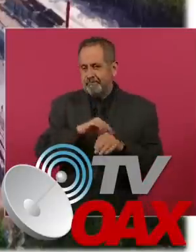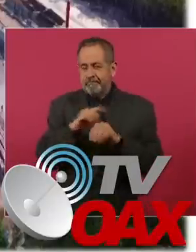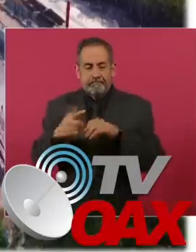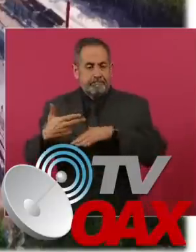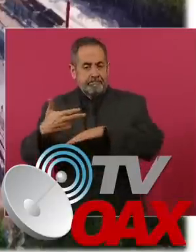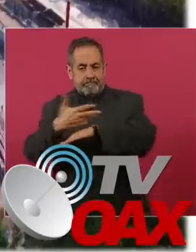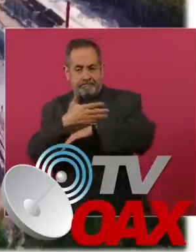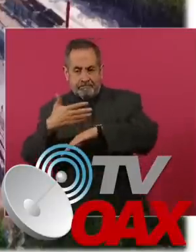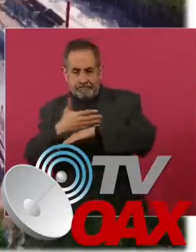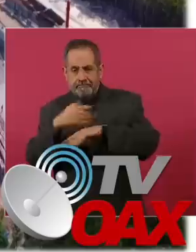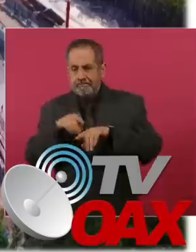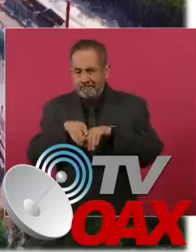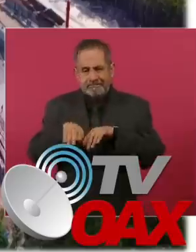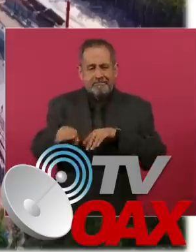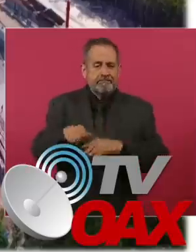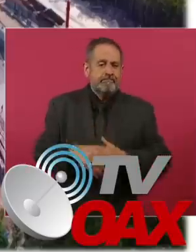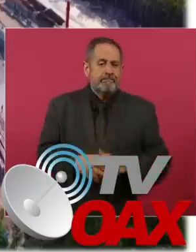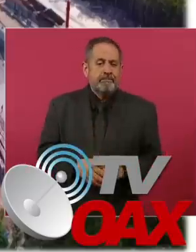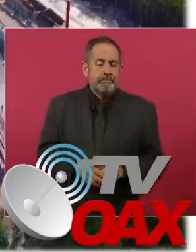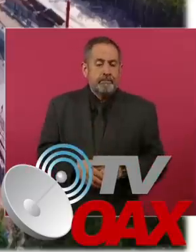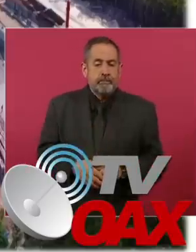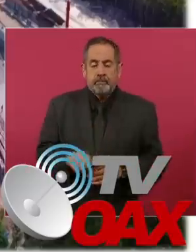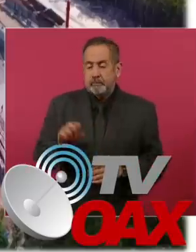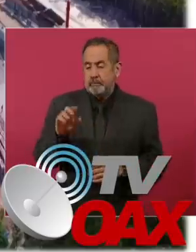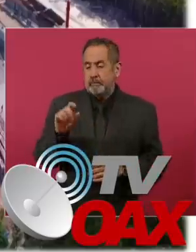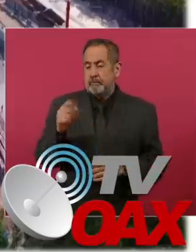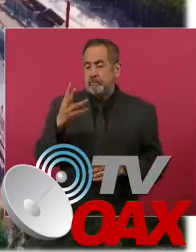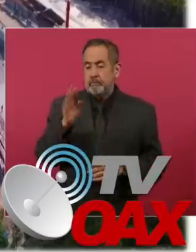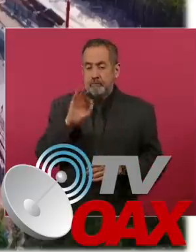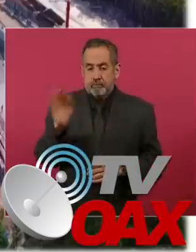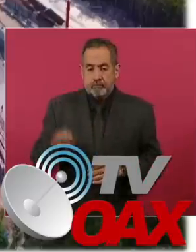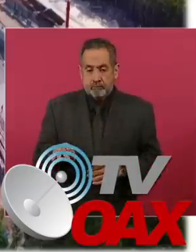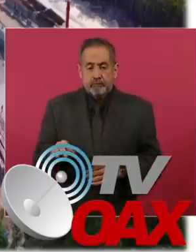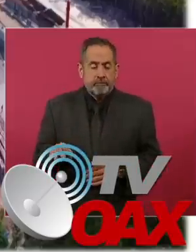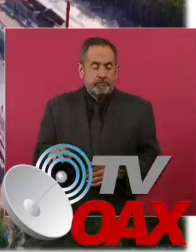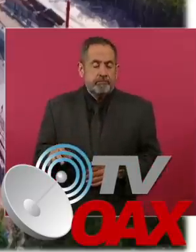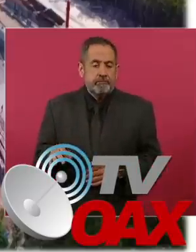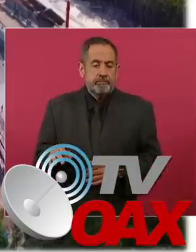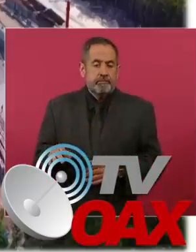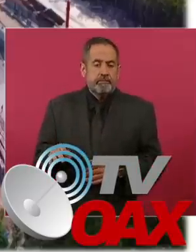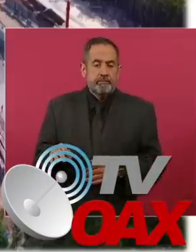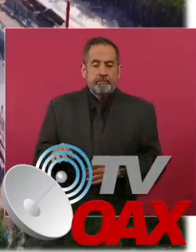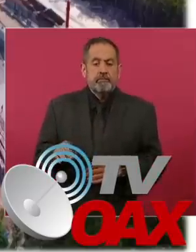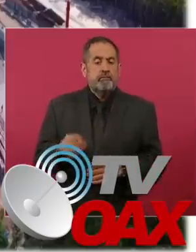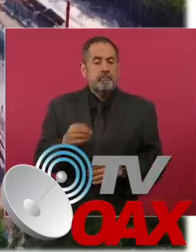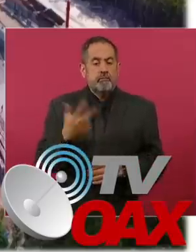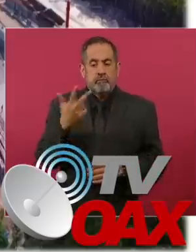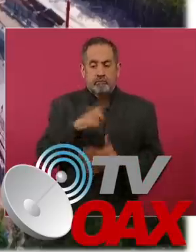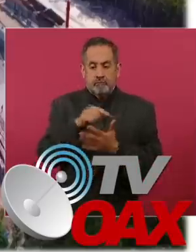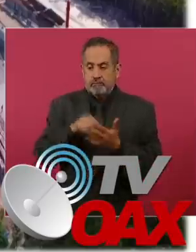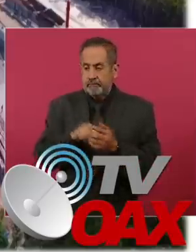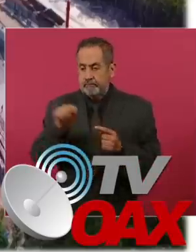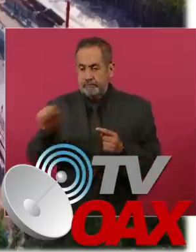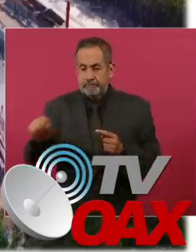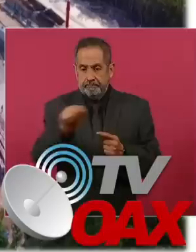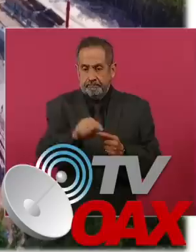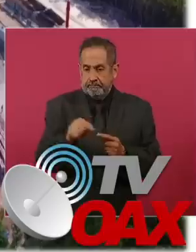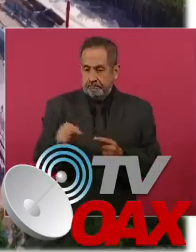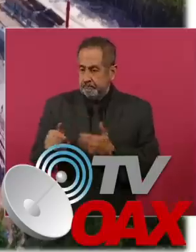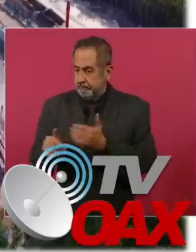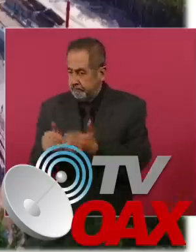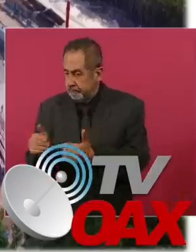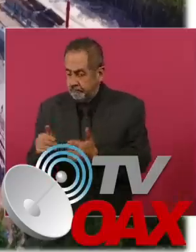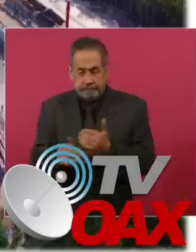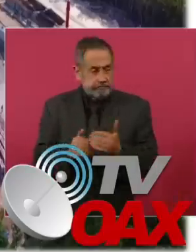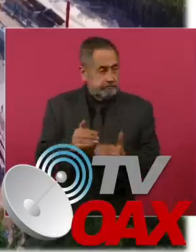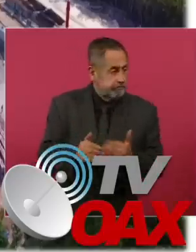mencioné. Tenemos un avance cercano al 24%. Estamos organizados en 8 frentes de construcción que avanzan simultáneamente. Aquí